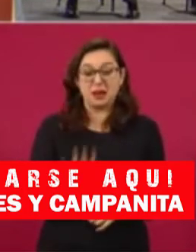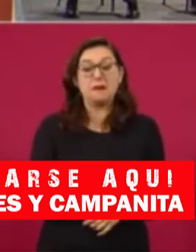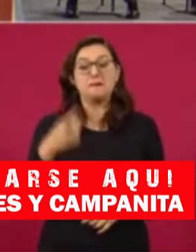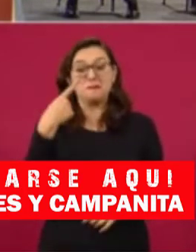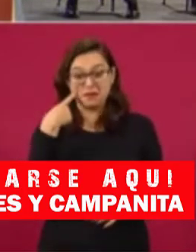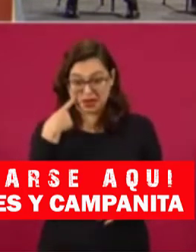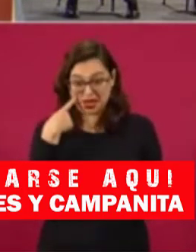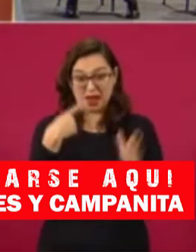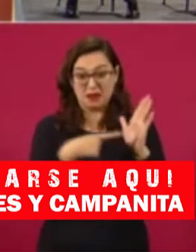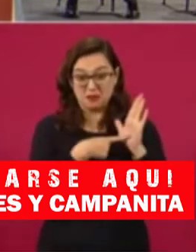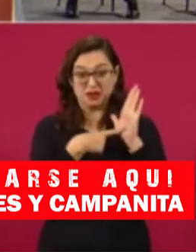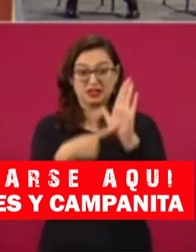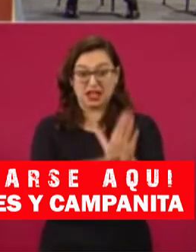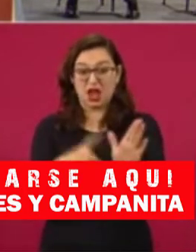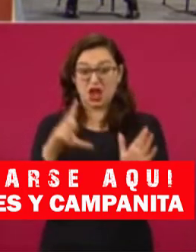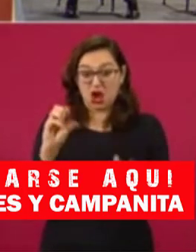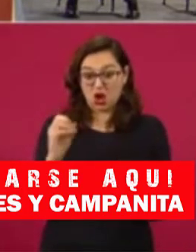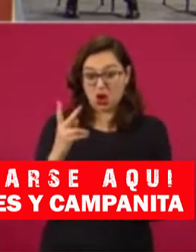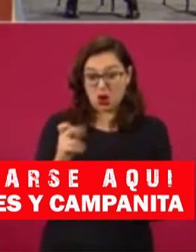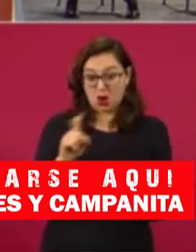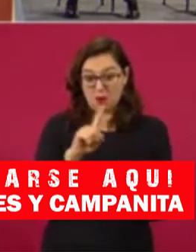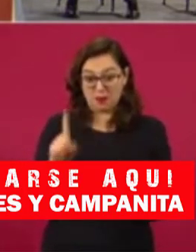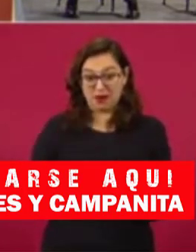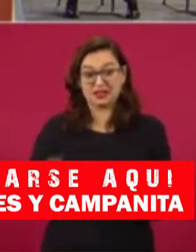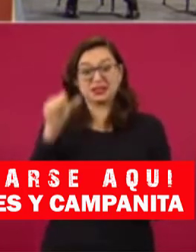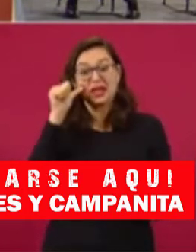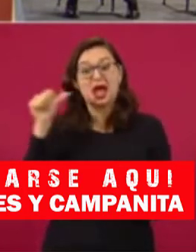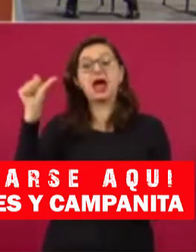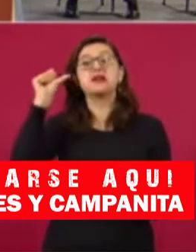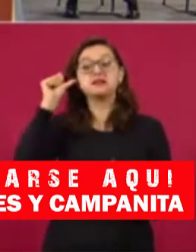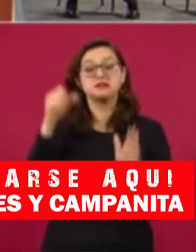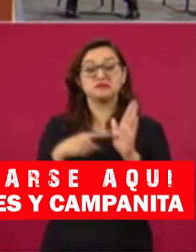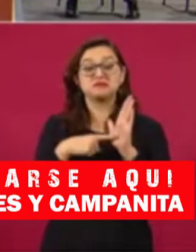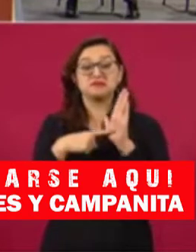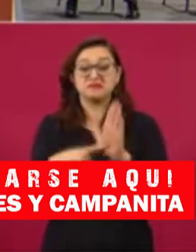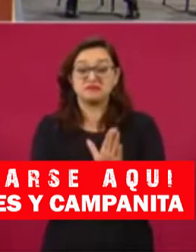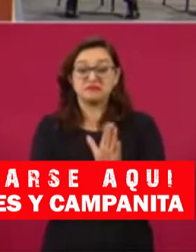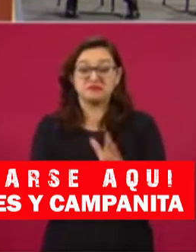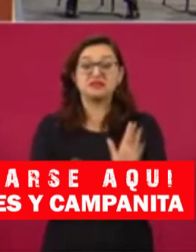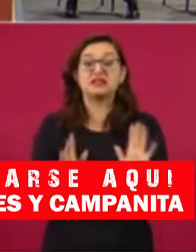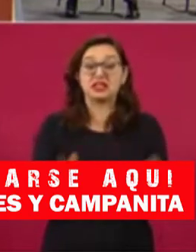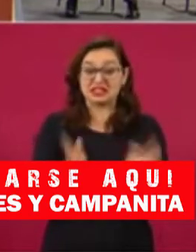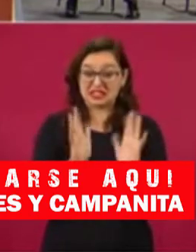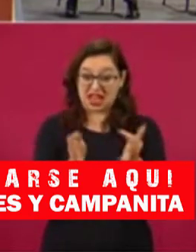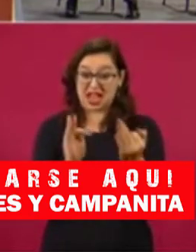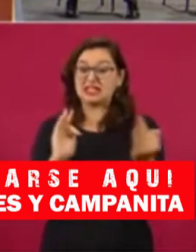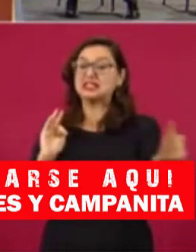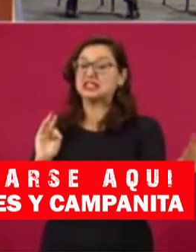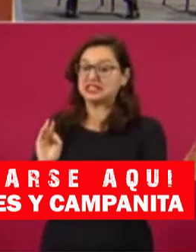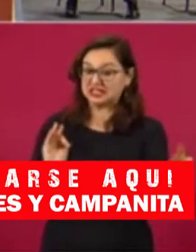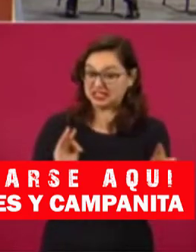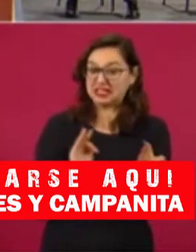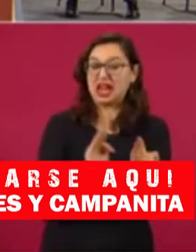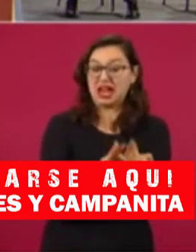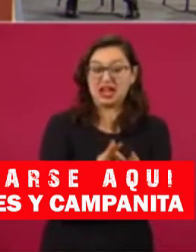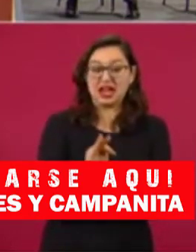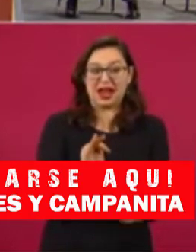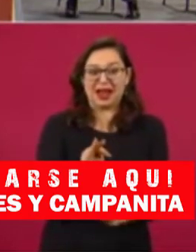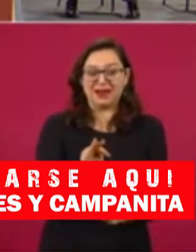dijo López ayer, que por cierto se le están acabando sus días al señor López.